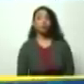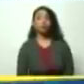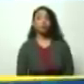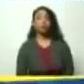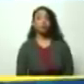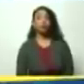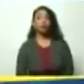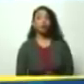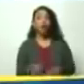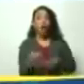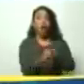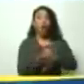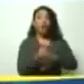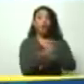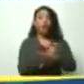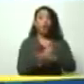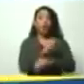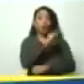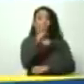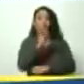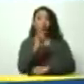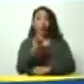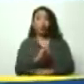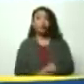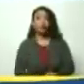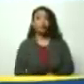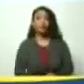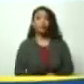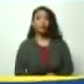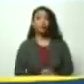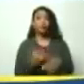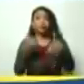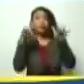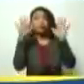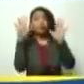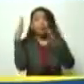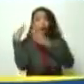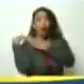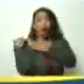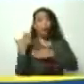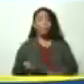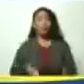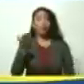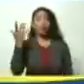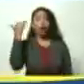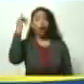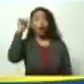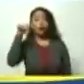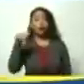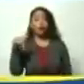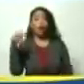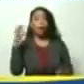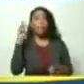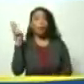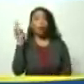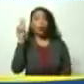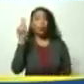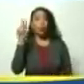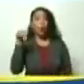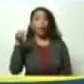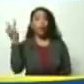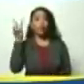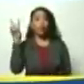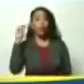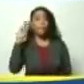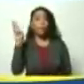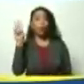la gobernación del Zulia quizás el cargo más importante que tenga esta plataforma unitaria de Venezuela la